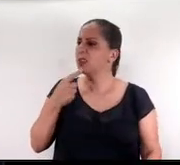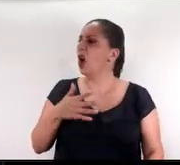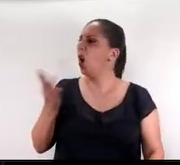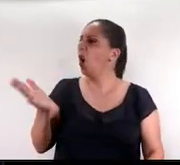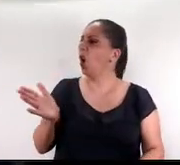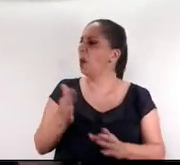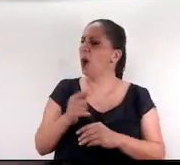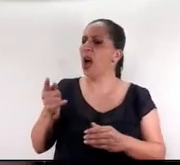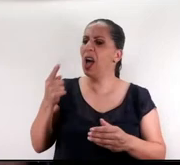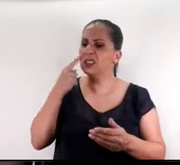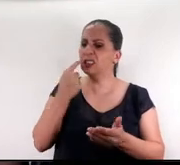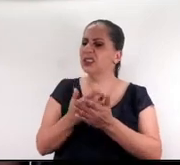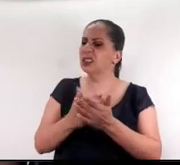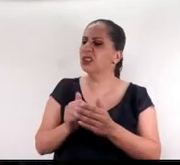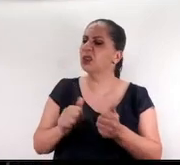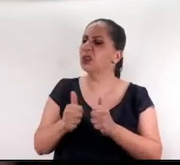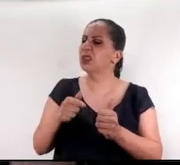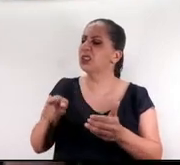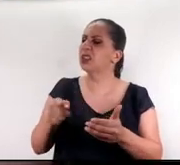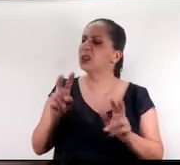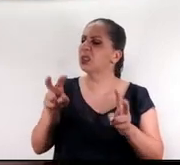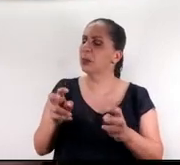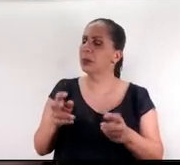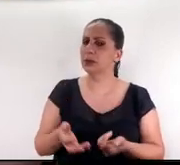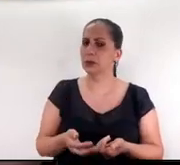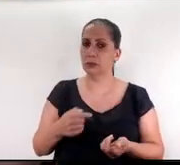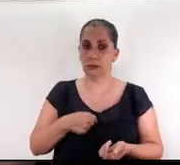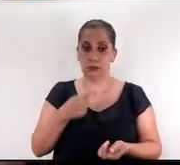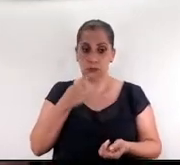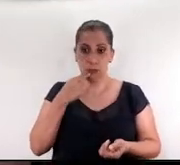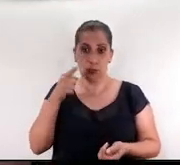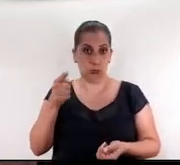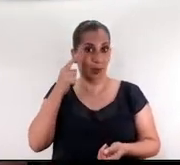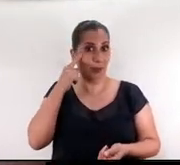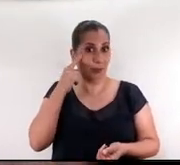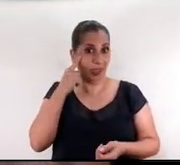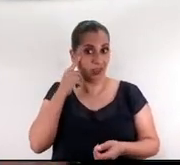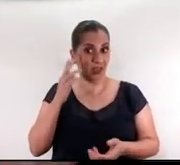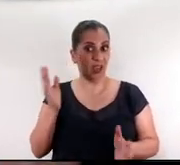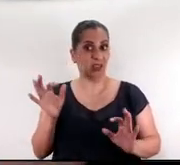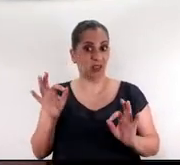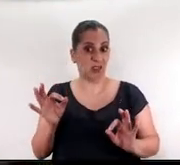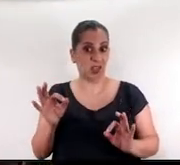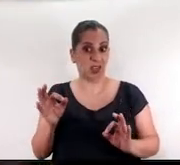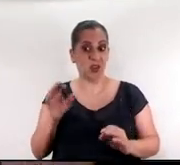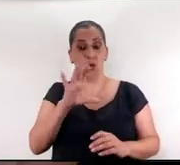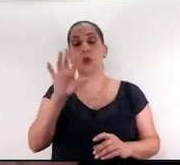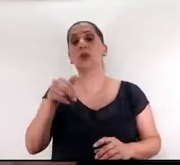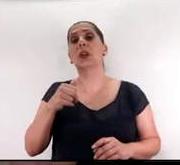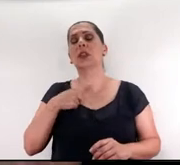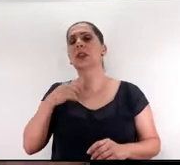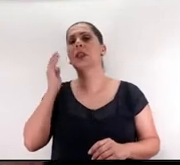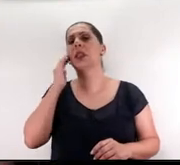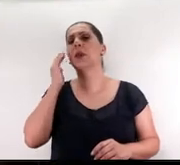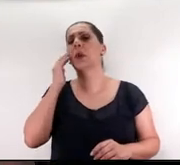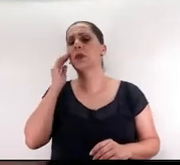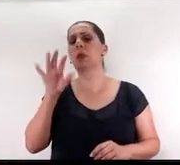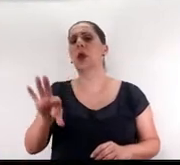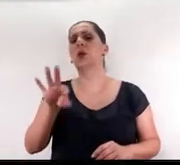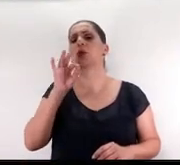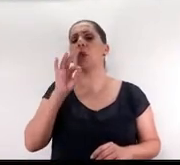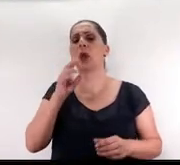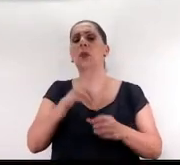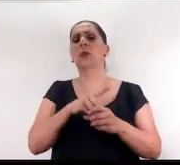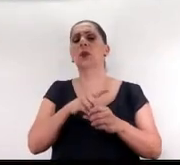someter esos temas? Le digo, mire, ¿a usted le parece bien que los costarricenses sí tienen la madurez para escoger el presidente, para escoger los